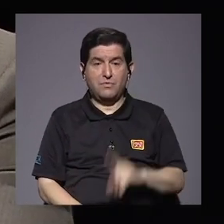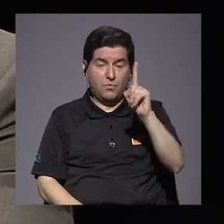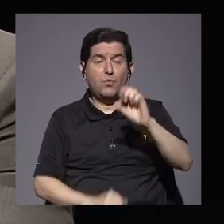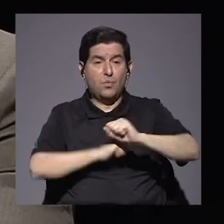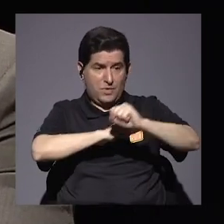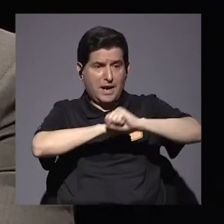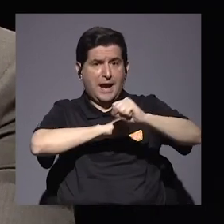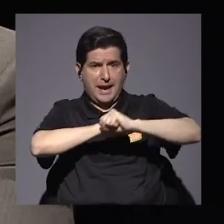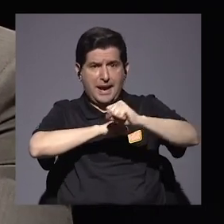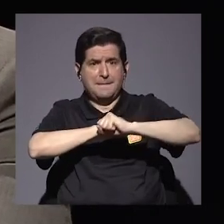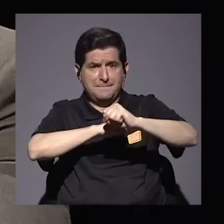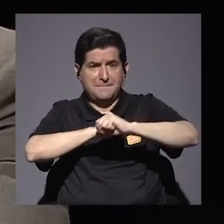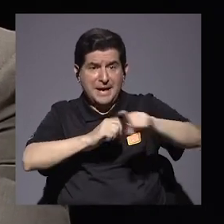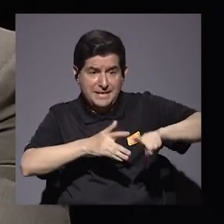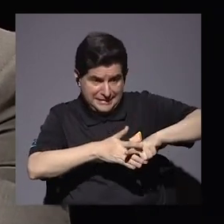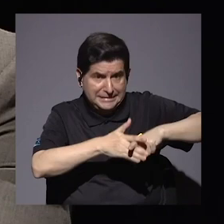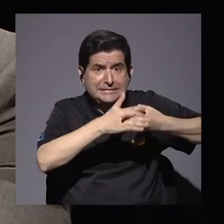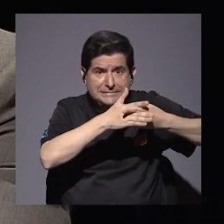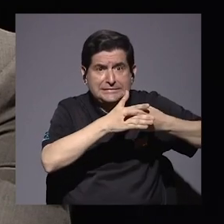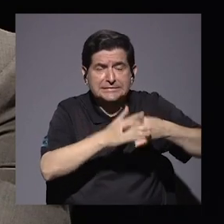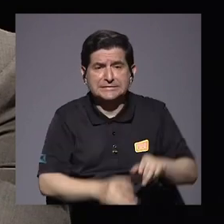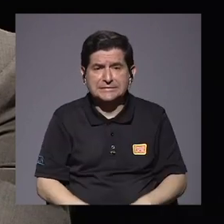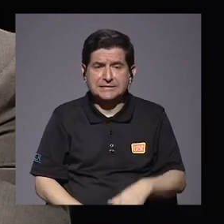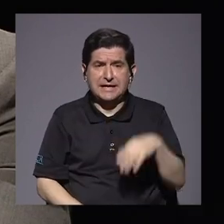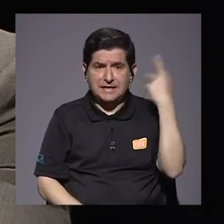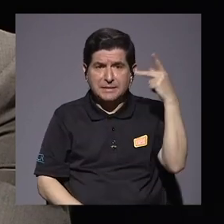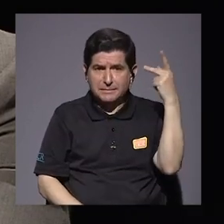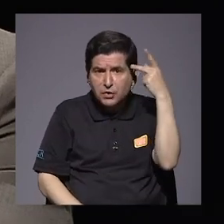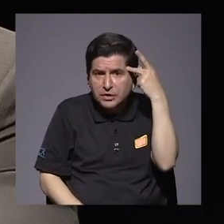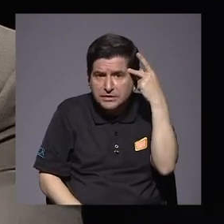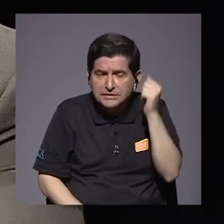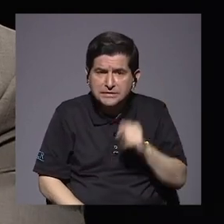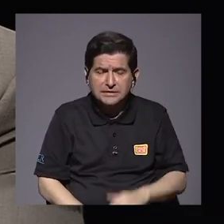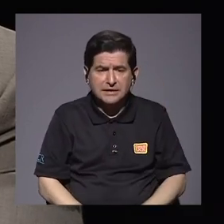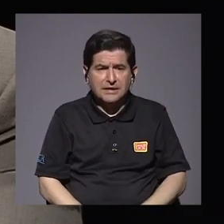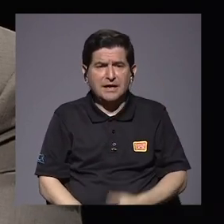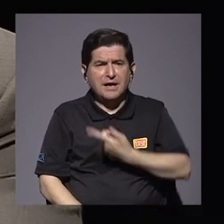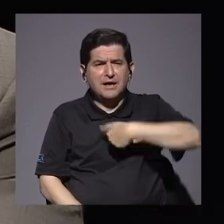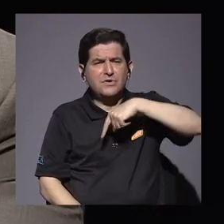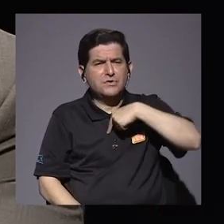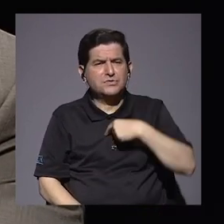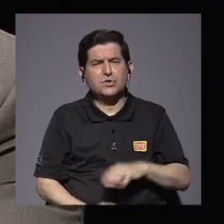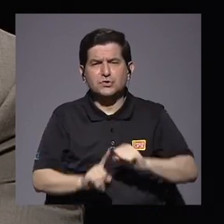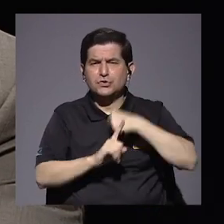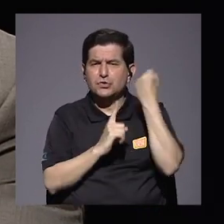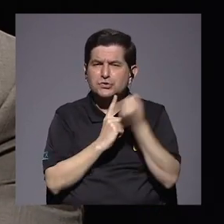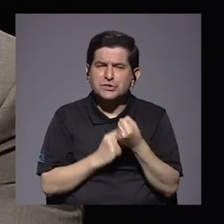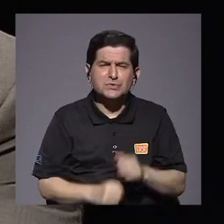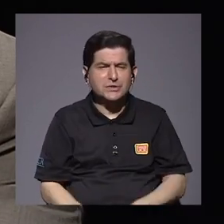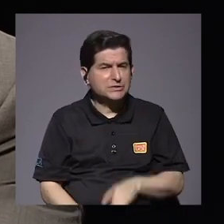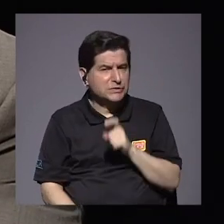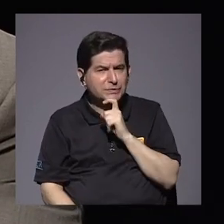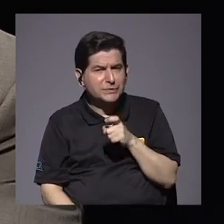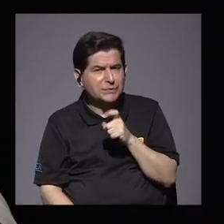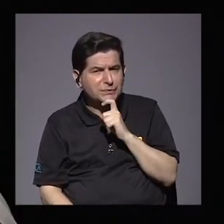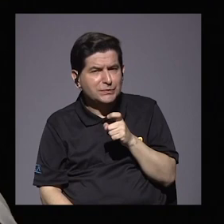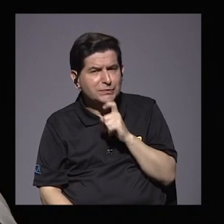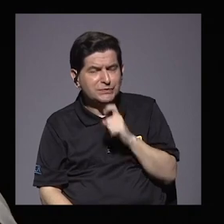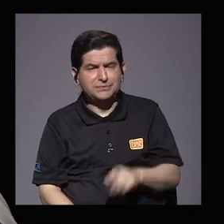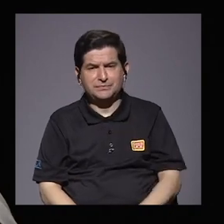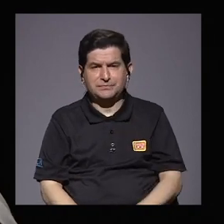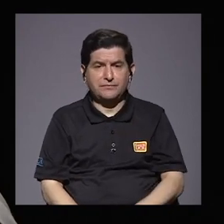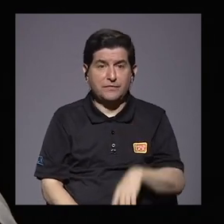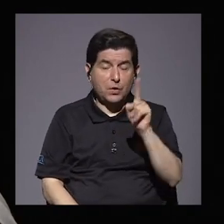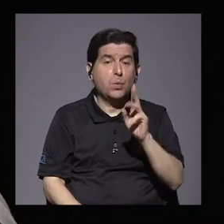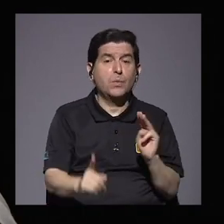una campaña, por estar iniciando justamente una campaña política. Veníamos navegando por aguas tormentosas. Y